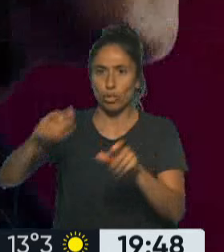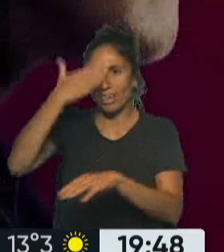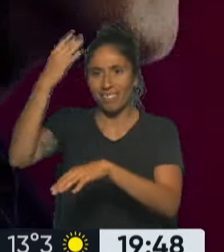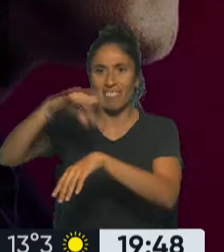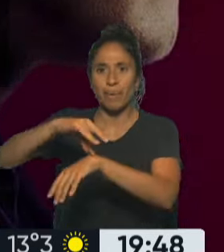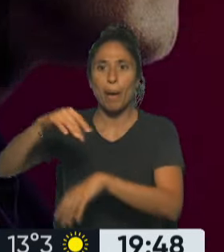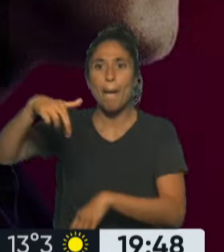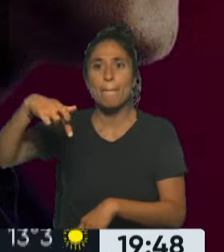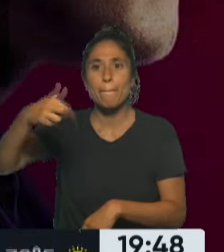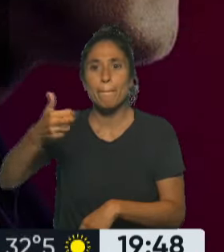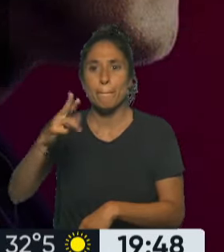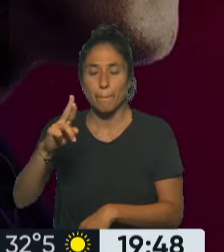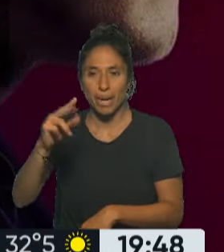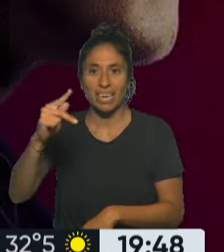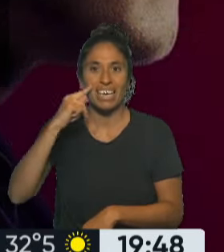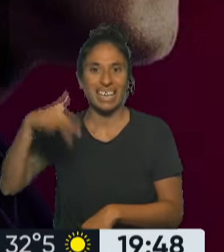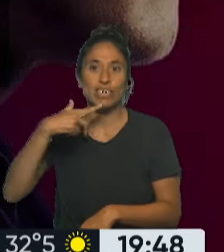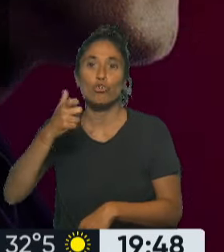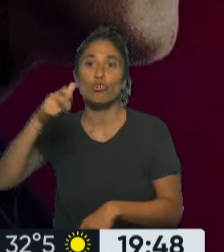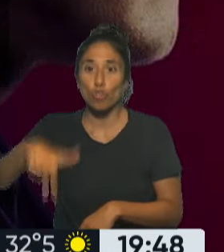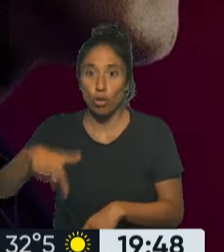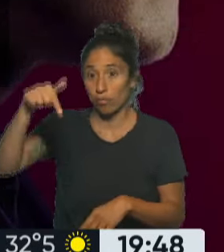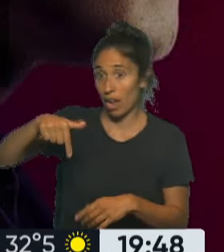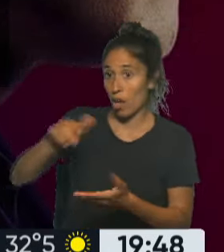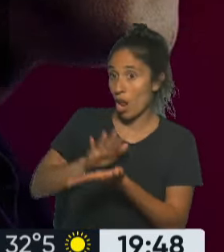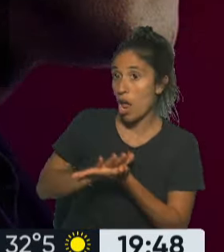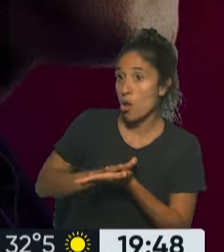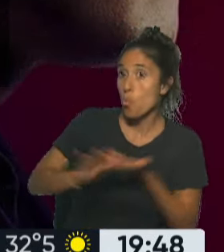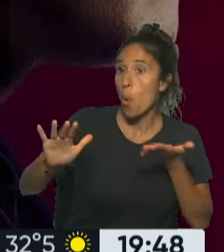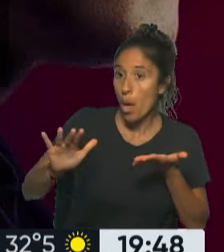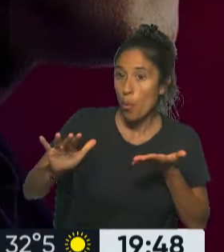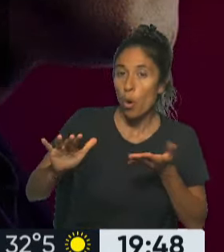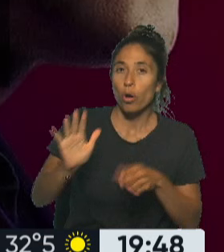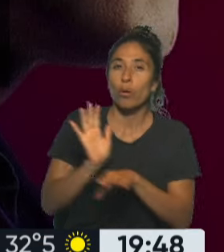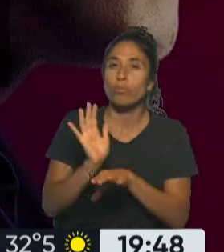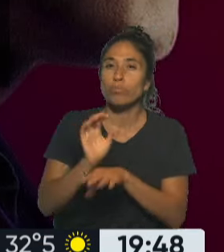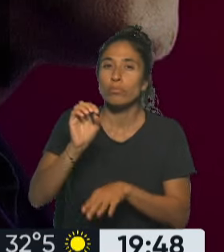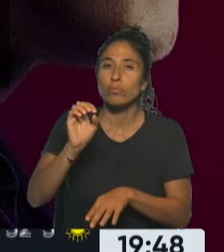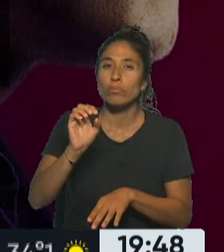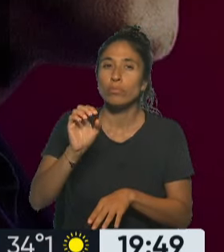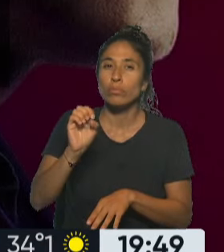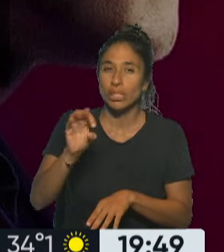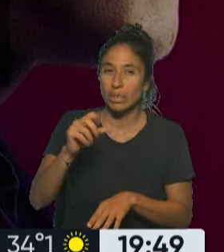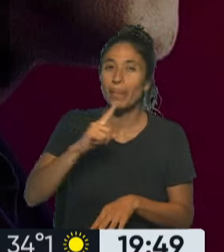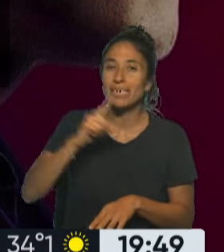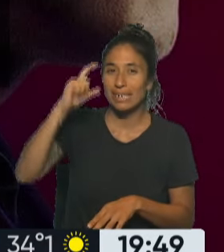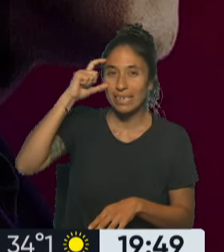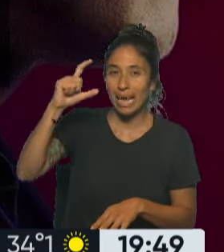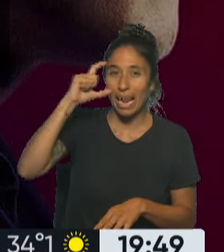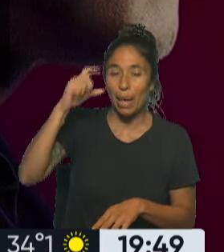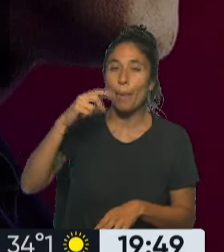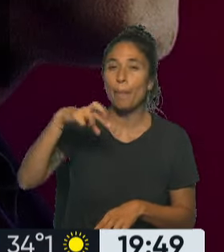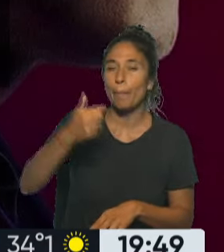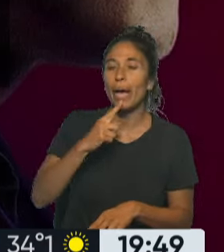realidad se llama telepathy telepatía en el futuro lejano lo que dijo elon musk En una conferencia atrás Es que